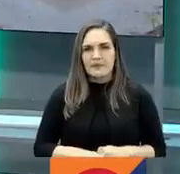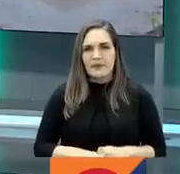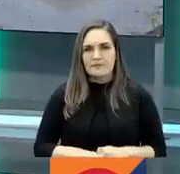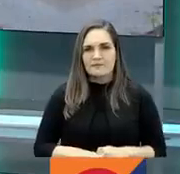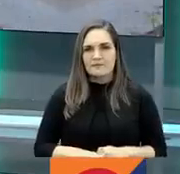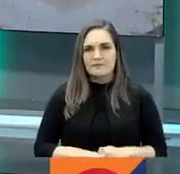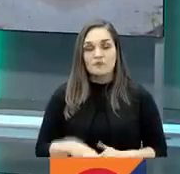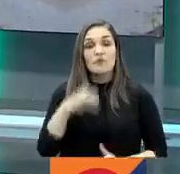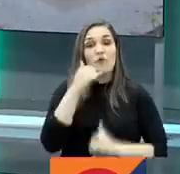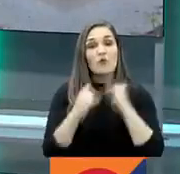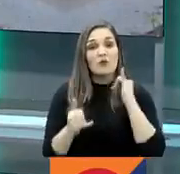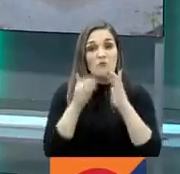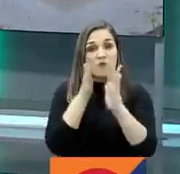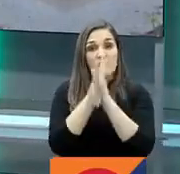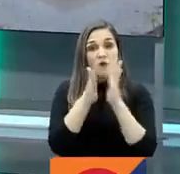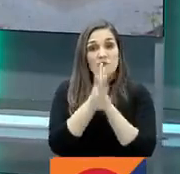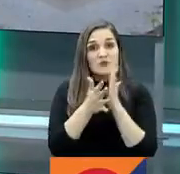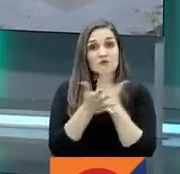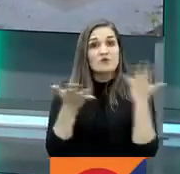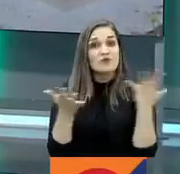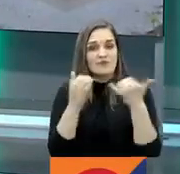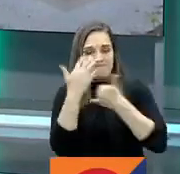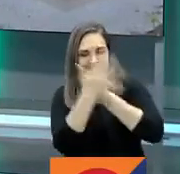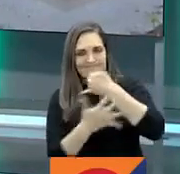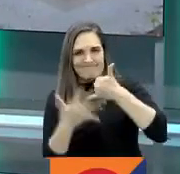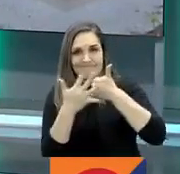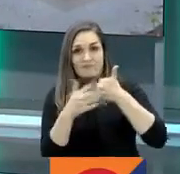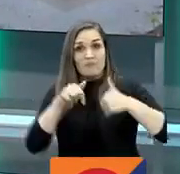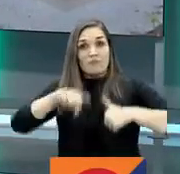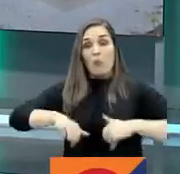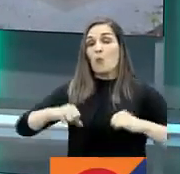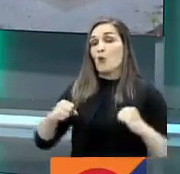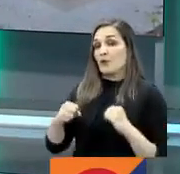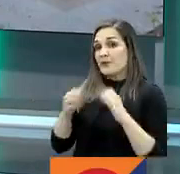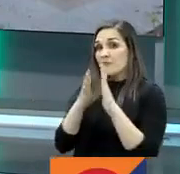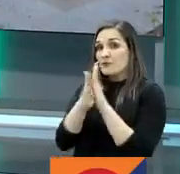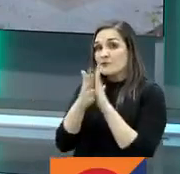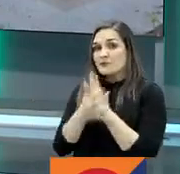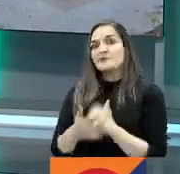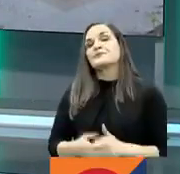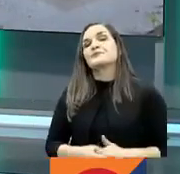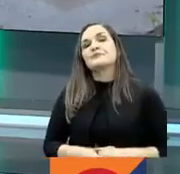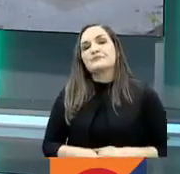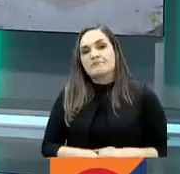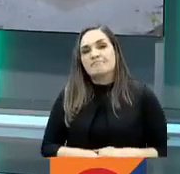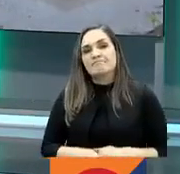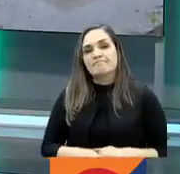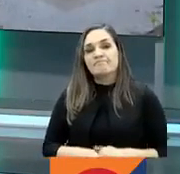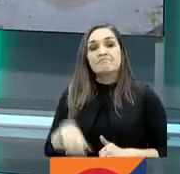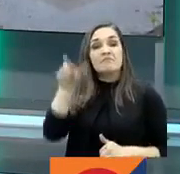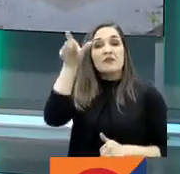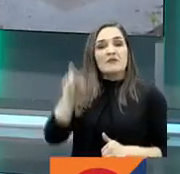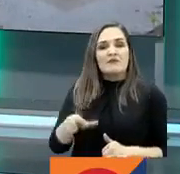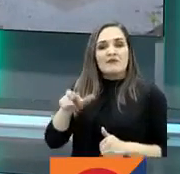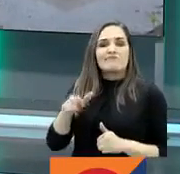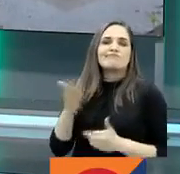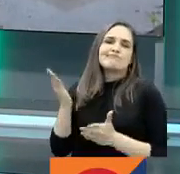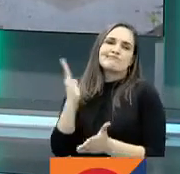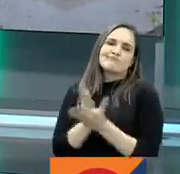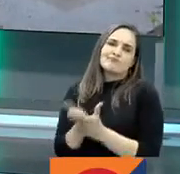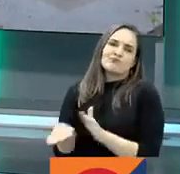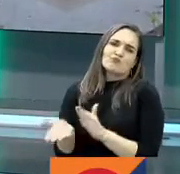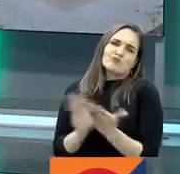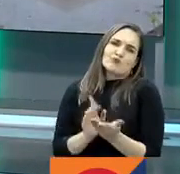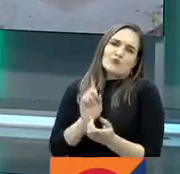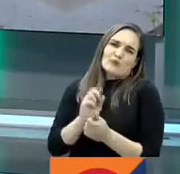y cerramos nuestro recorrido por las regiones en Bogotá, porque una figura muy importante en las calles de la ciudad murió por cuenta